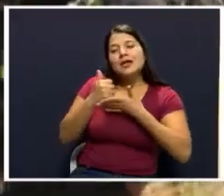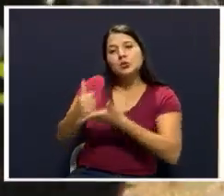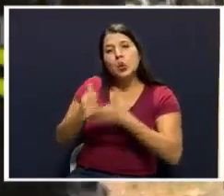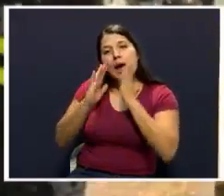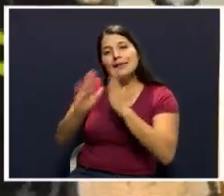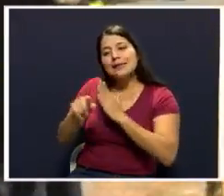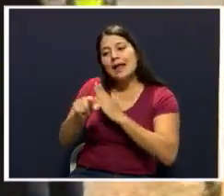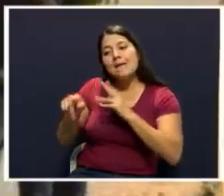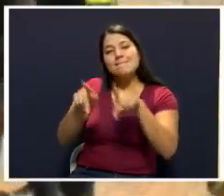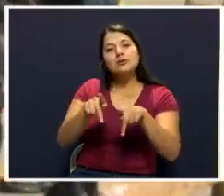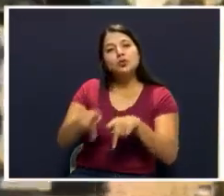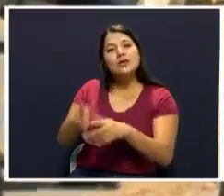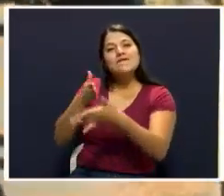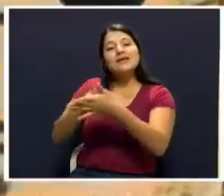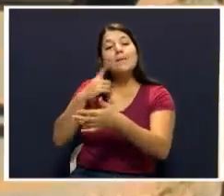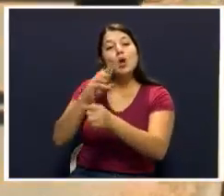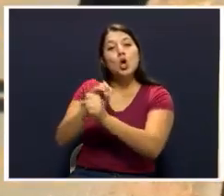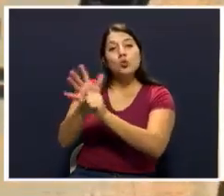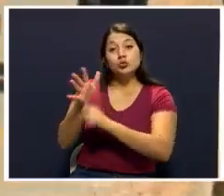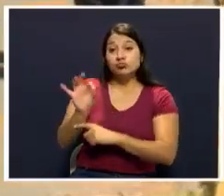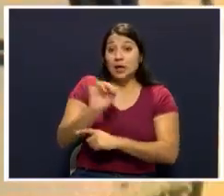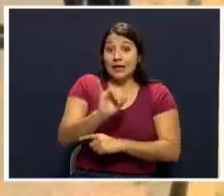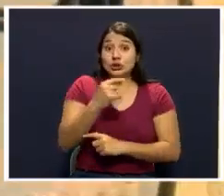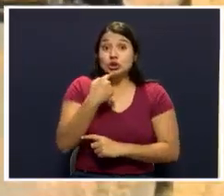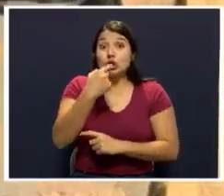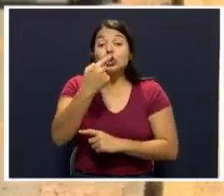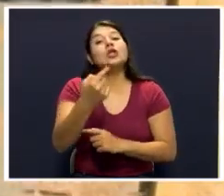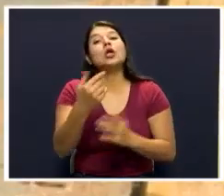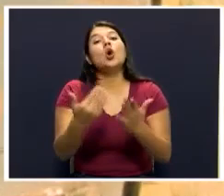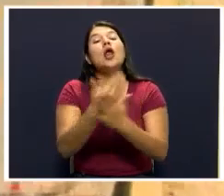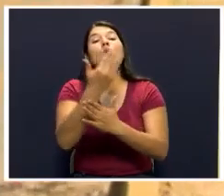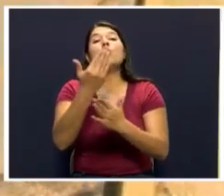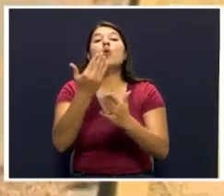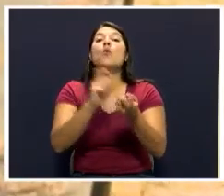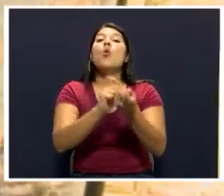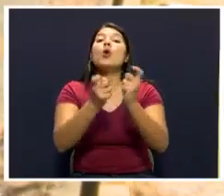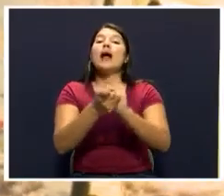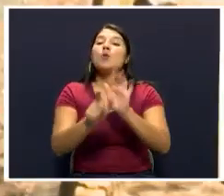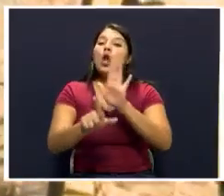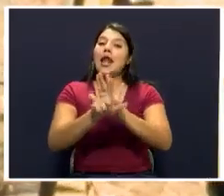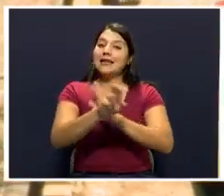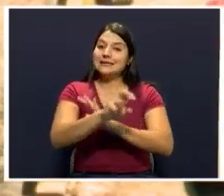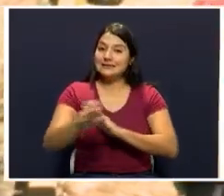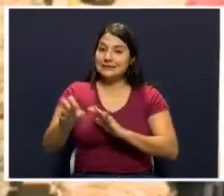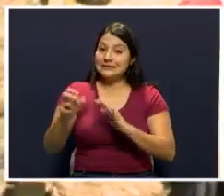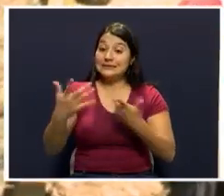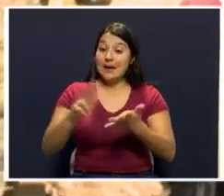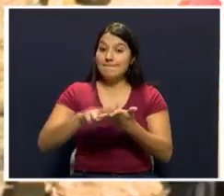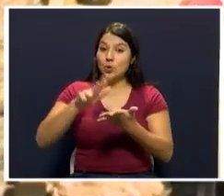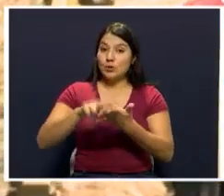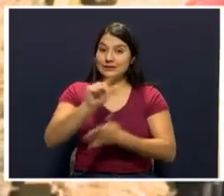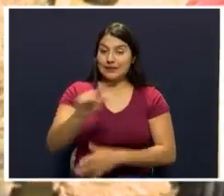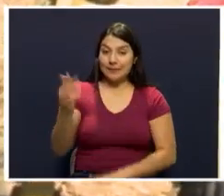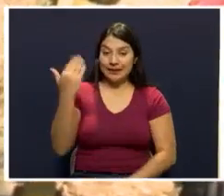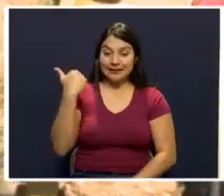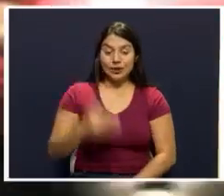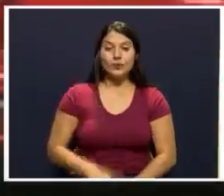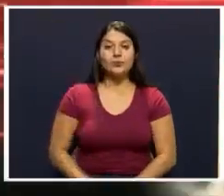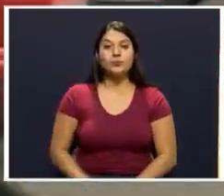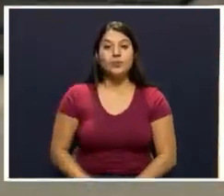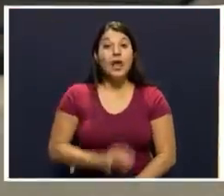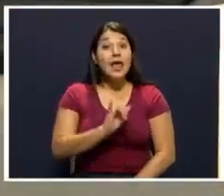afectadas por el COVID-19, pues así lo establece la reforma a la Ley de Tránsito aprobada la semana anterior. El dato